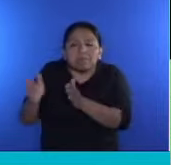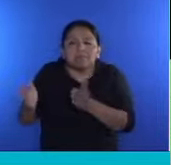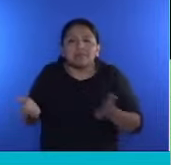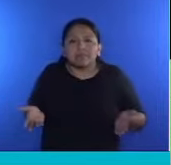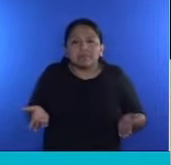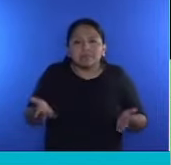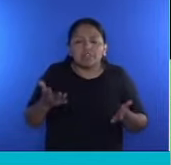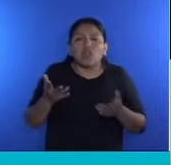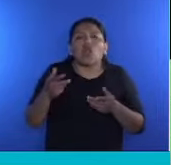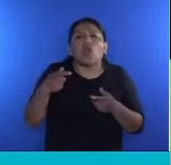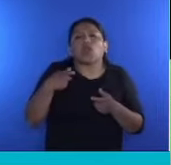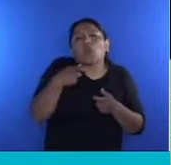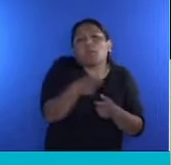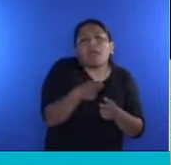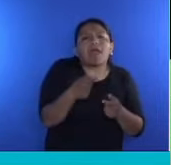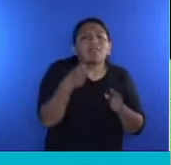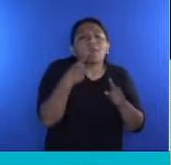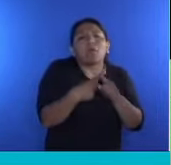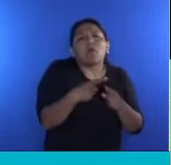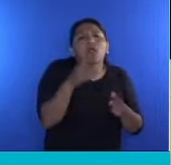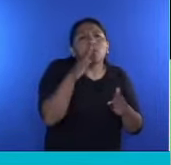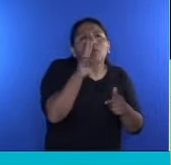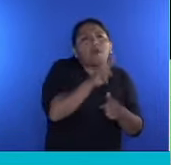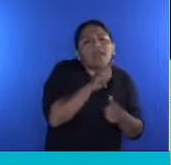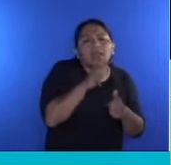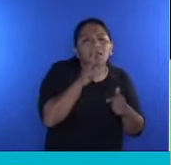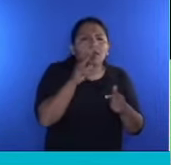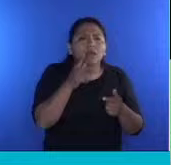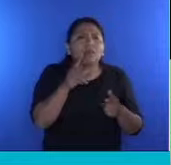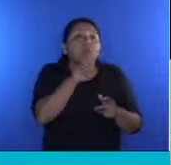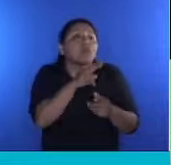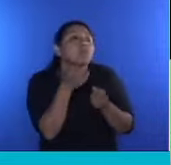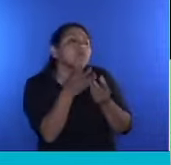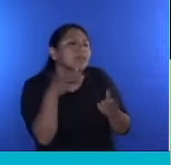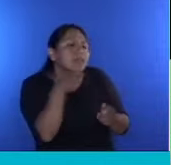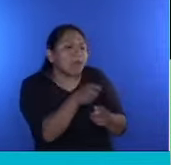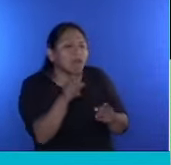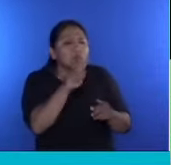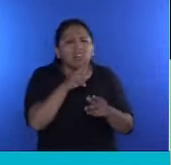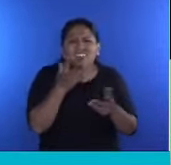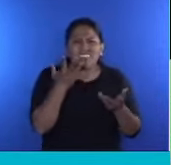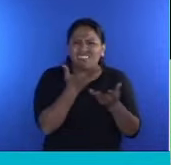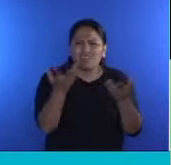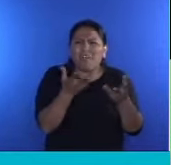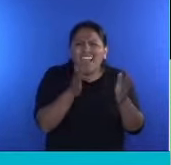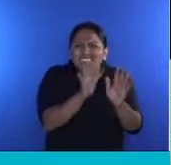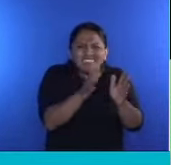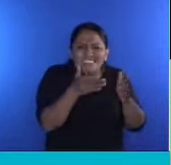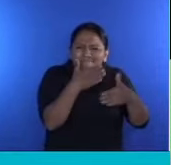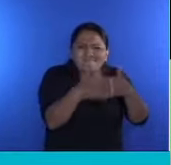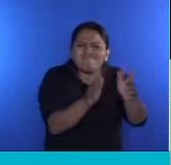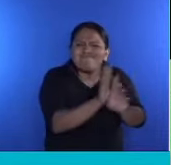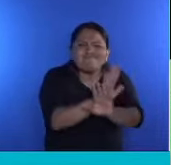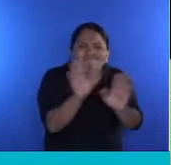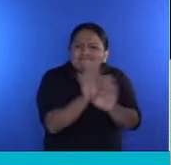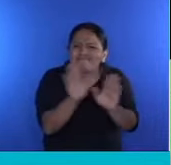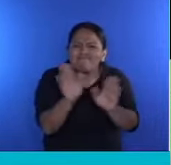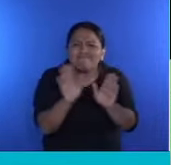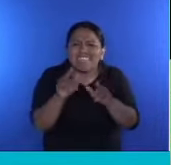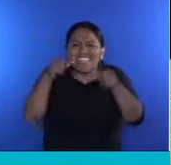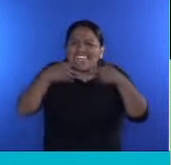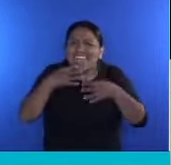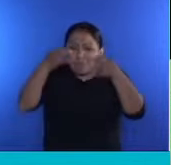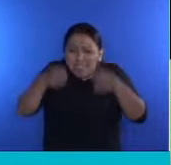matan por ser mujeres, ¿por qué te matan por ser mujer? No lleva a ningún lado. Realmente este gobierno